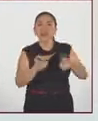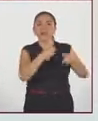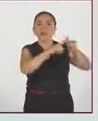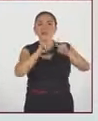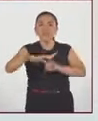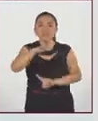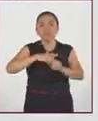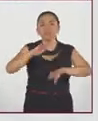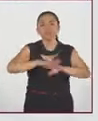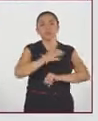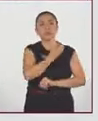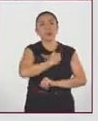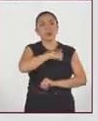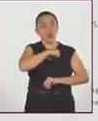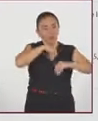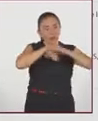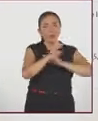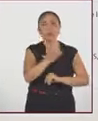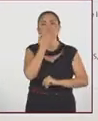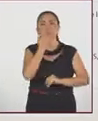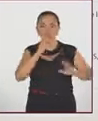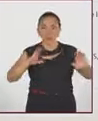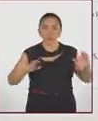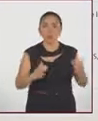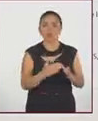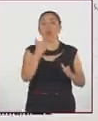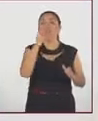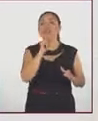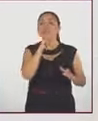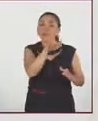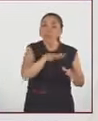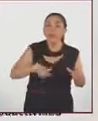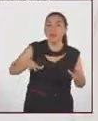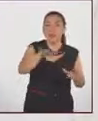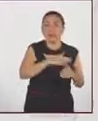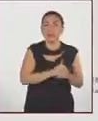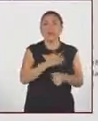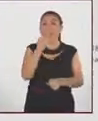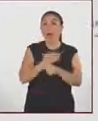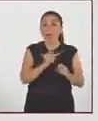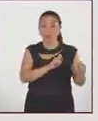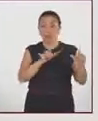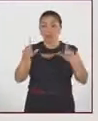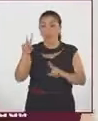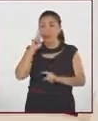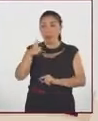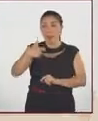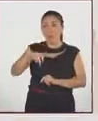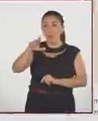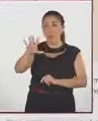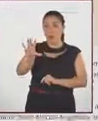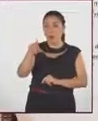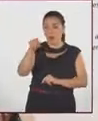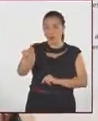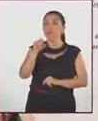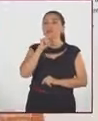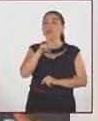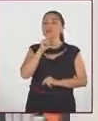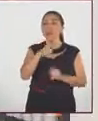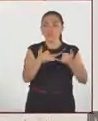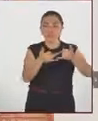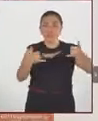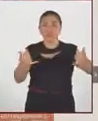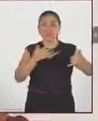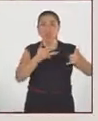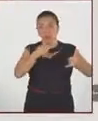ambientes saludables dentro de la comunidad escolar y en su entorno. En pantalla está apareciendo el código QR y en el chat el enlace